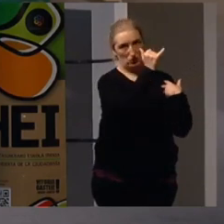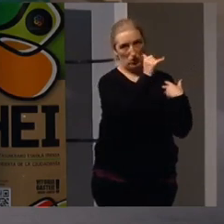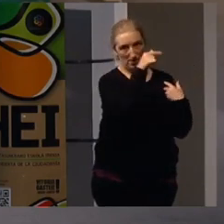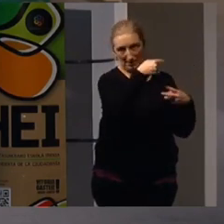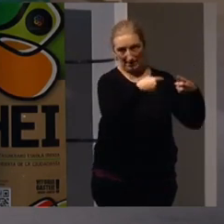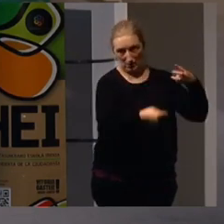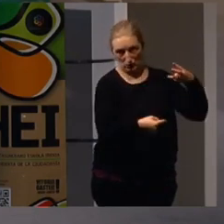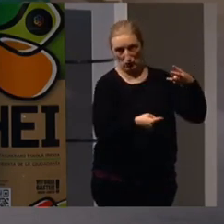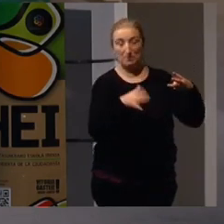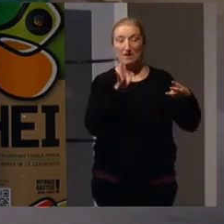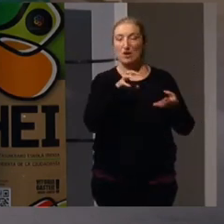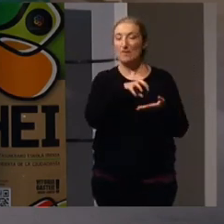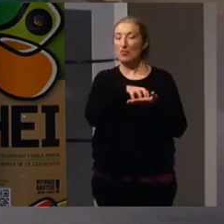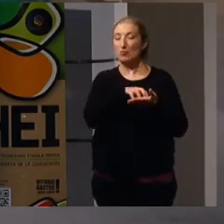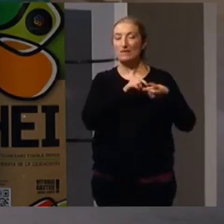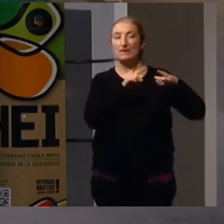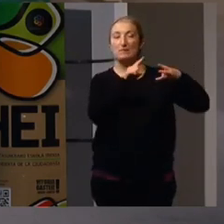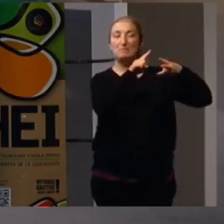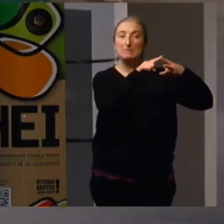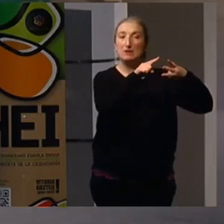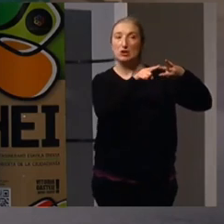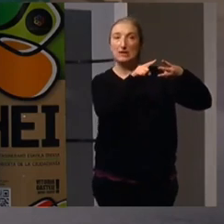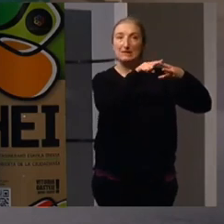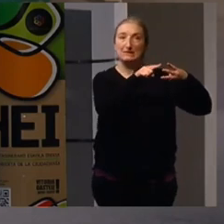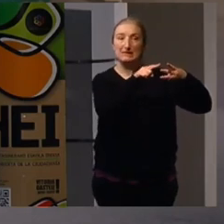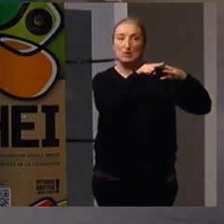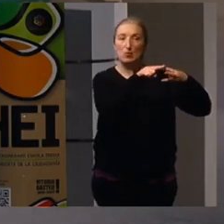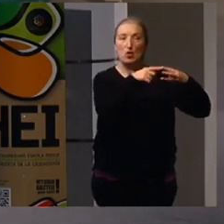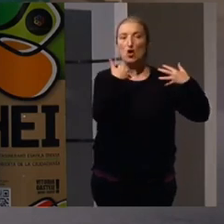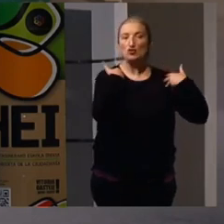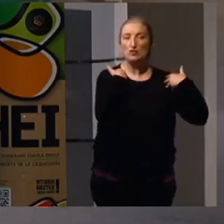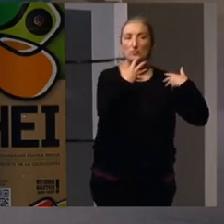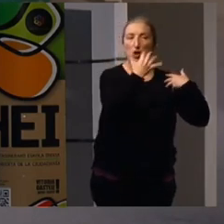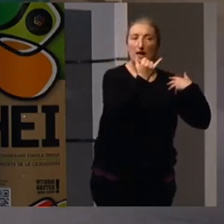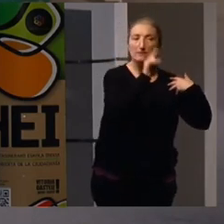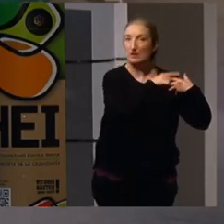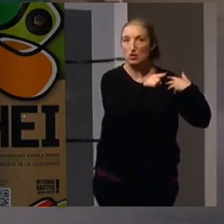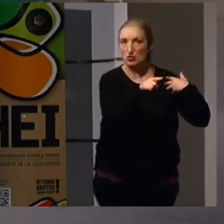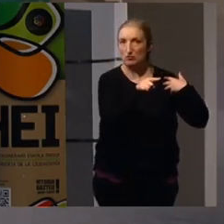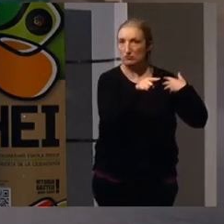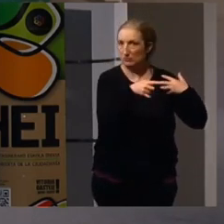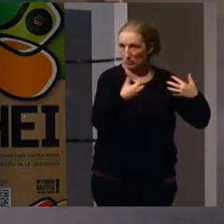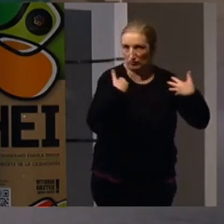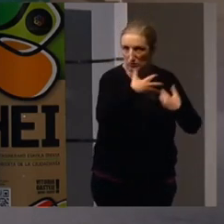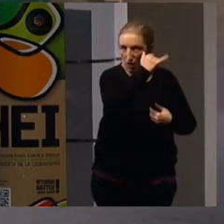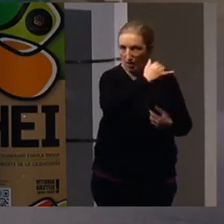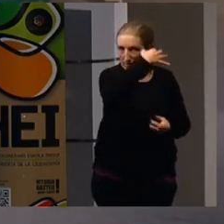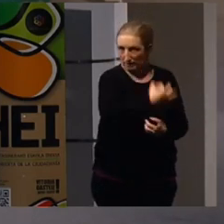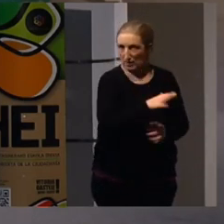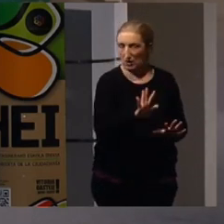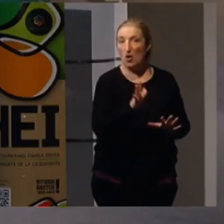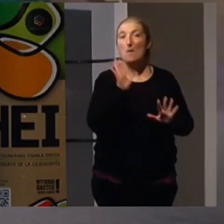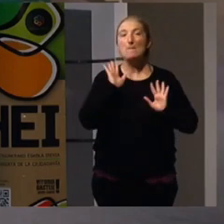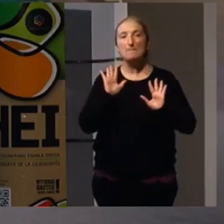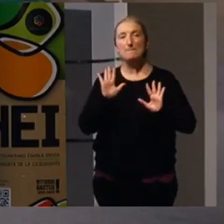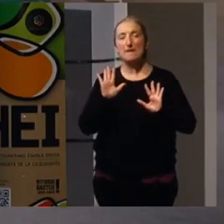está claro, ¿no? La duda muchas veces entre el primero y el segundo no es que el sufrimiento esté o no esté. que evidentemente el sufrimiento está,